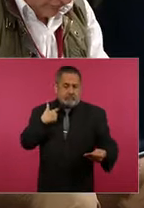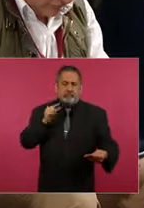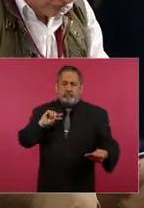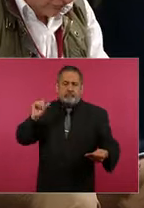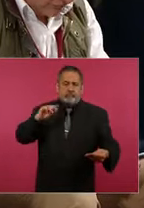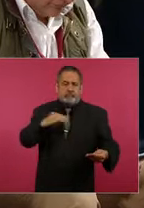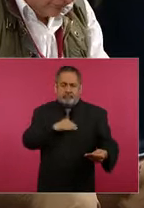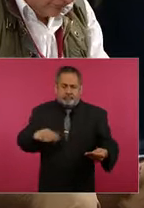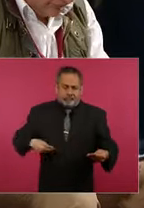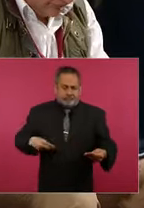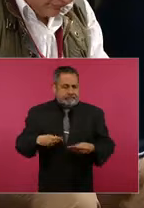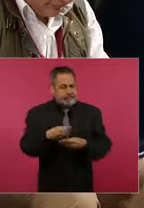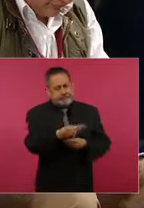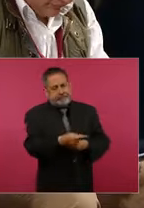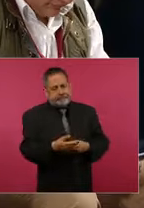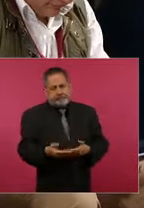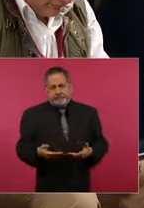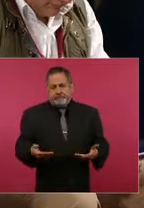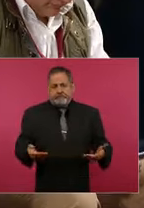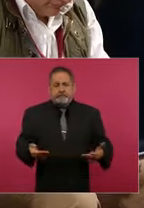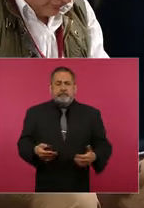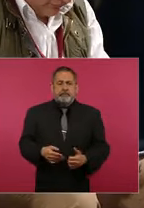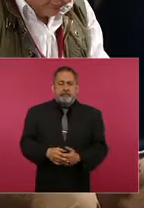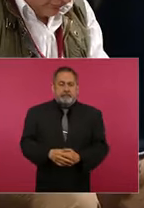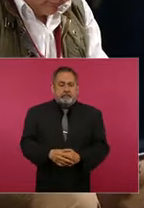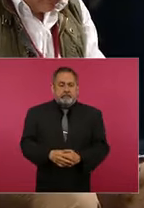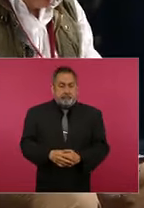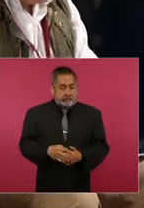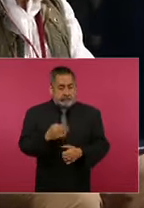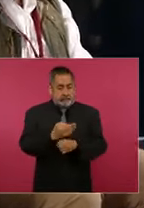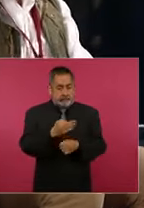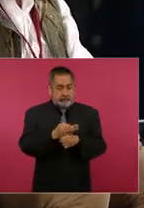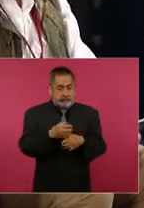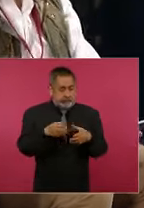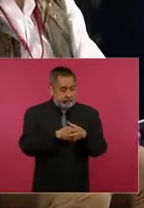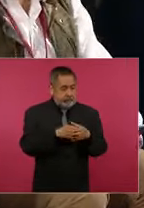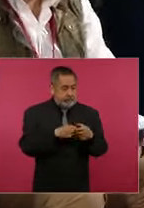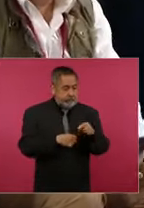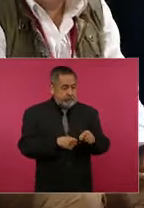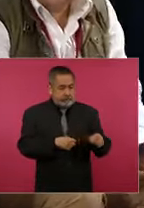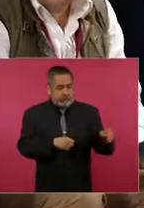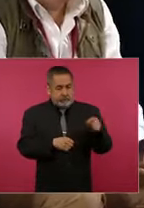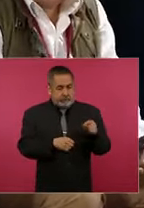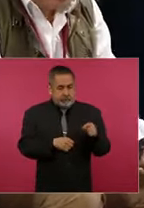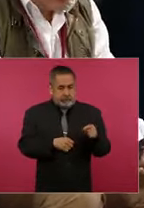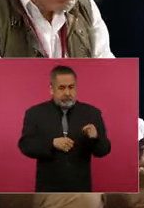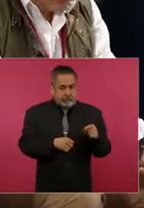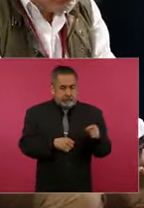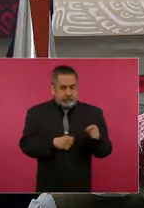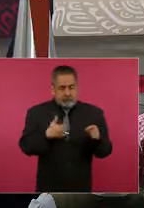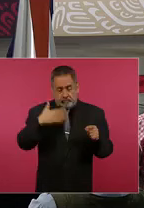municipales. Algunos de los que están ahorita, ya sé que estamos